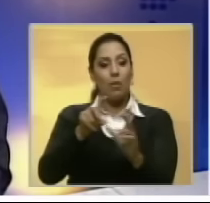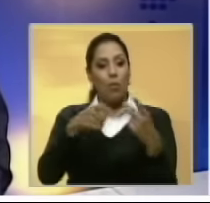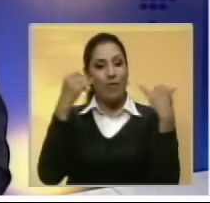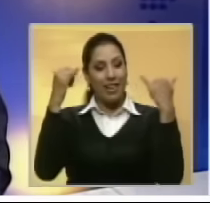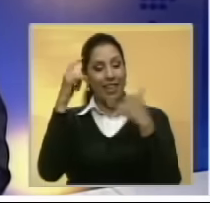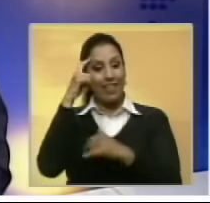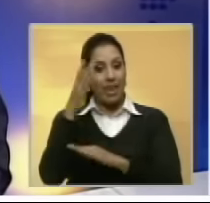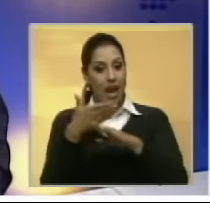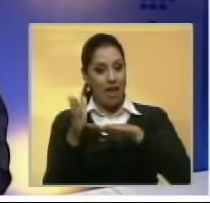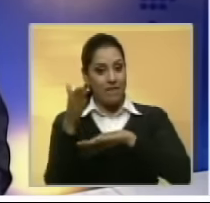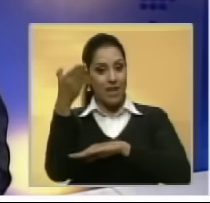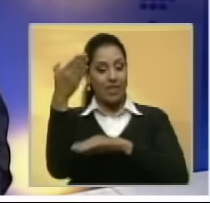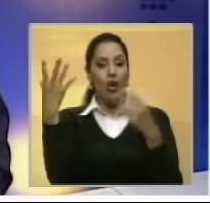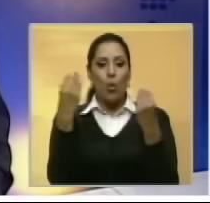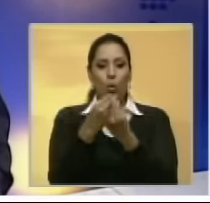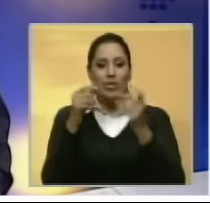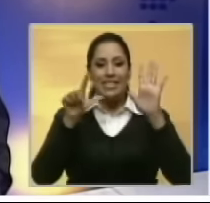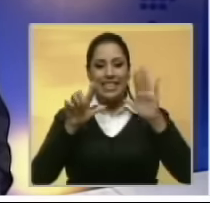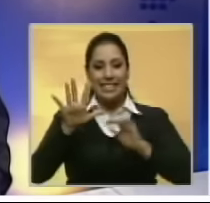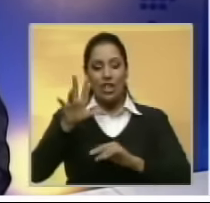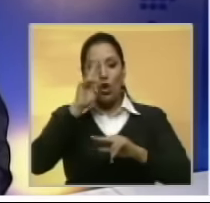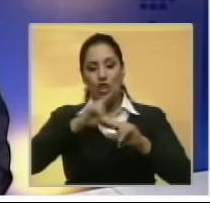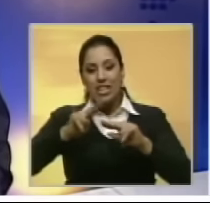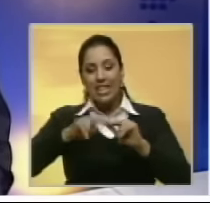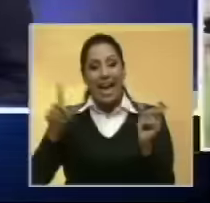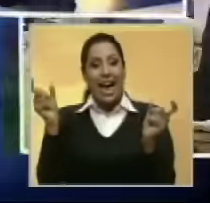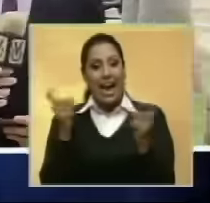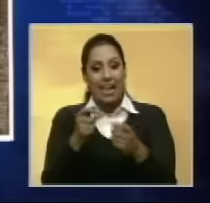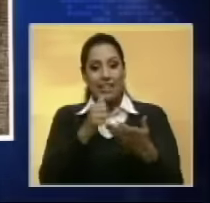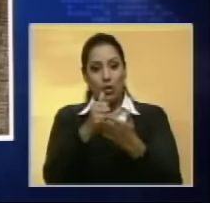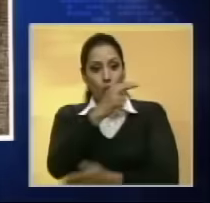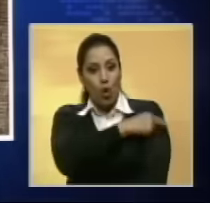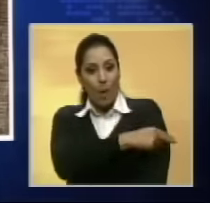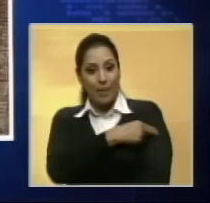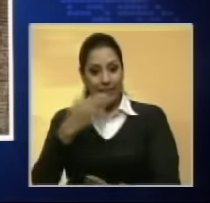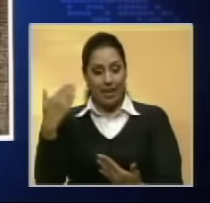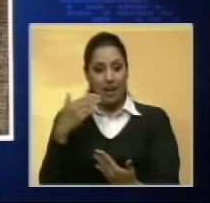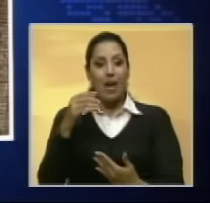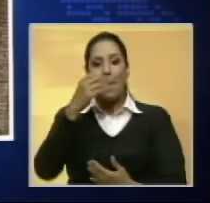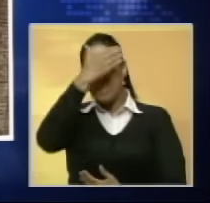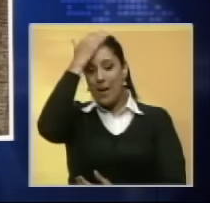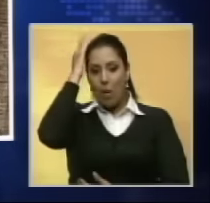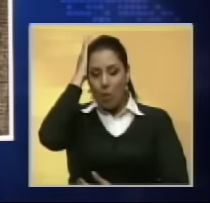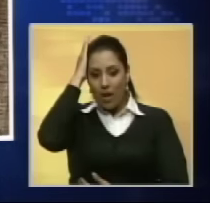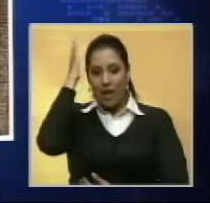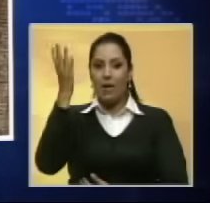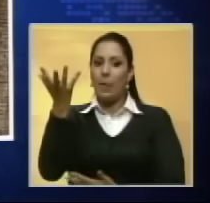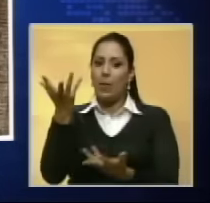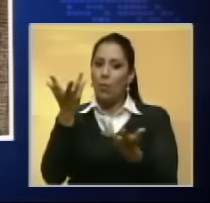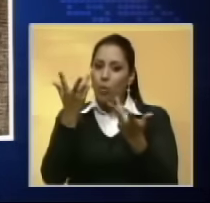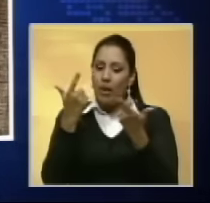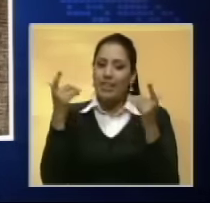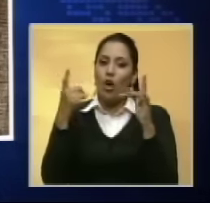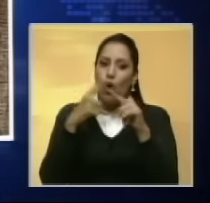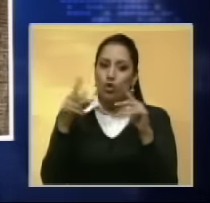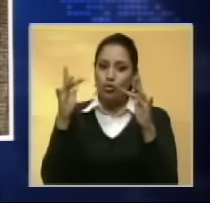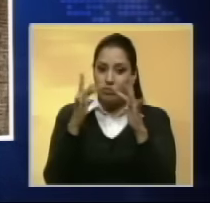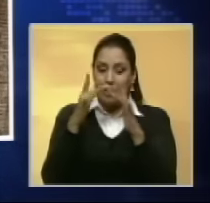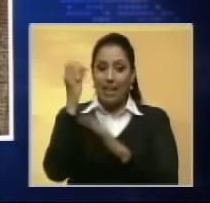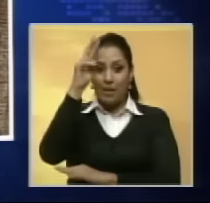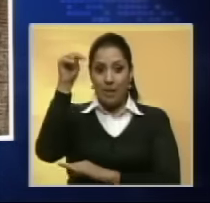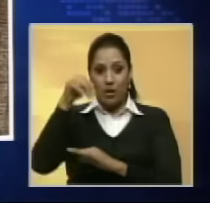Día de la Bandera junto a 75 niños con cáncer del Hospital San Juan de Dios. Manuel Covela se encuentra, es decir, continúa en el